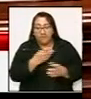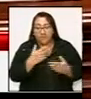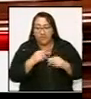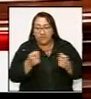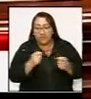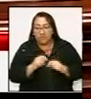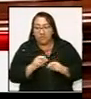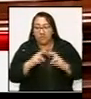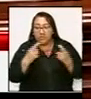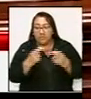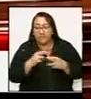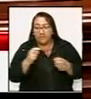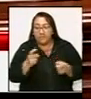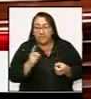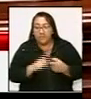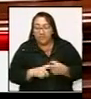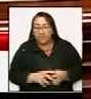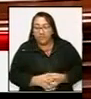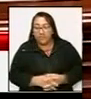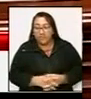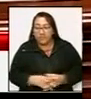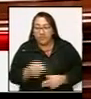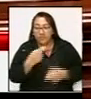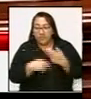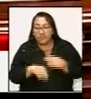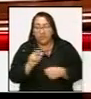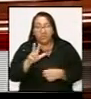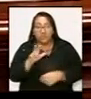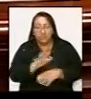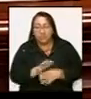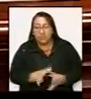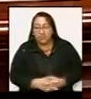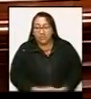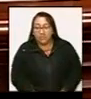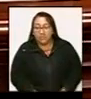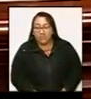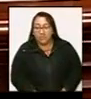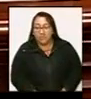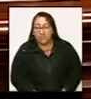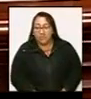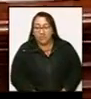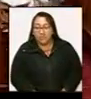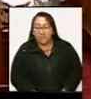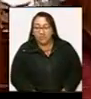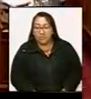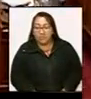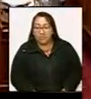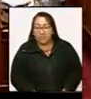suspender el pleno. Y retomamos a las 3 de la tarde. Se suspende el pleno.